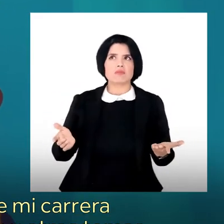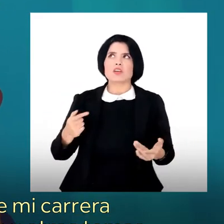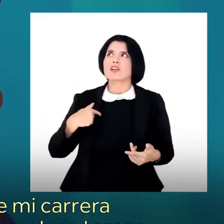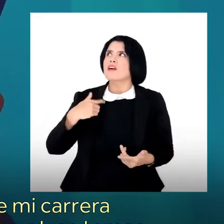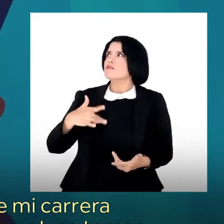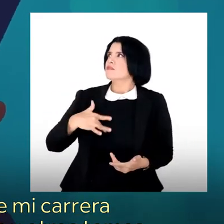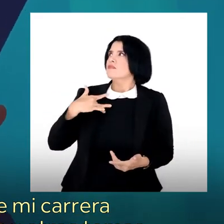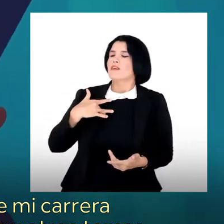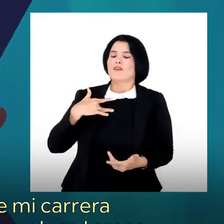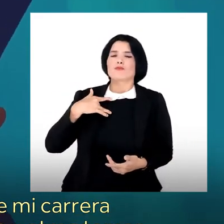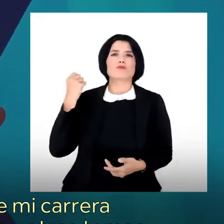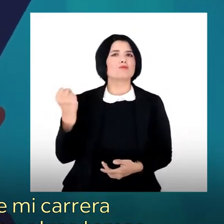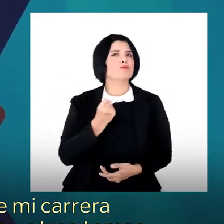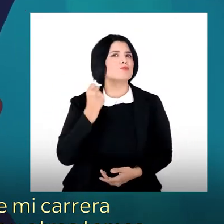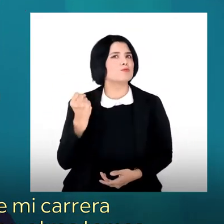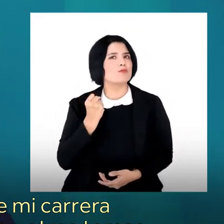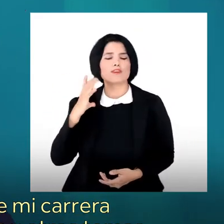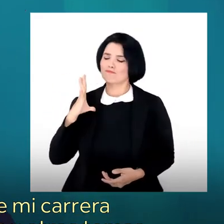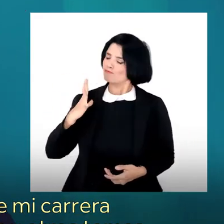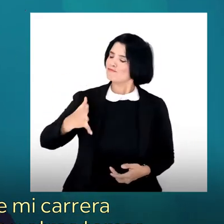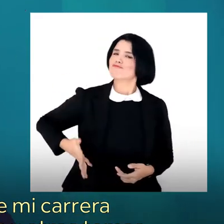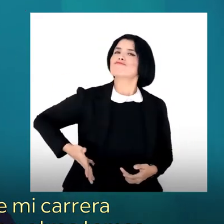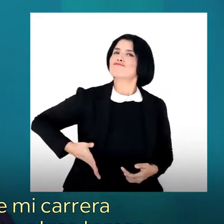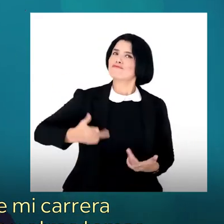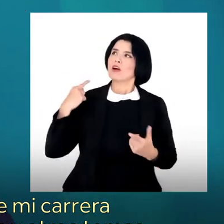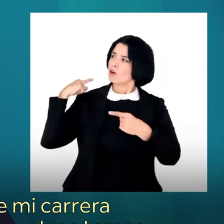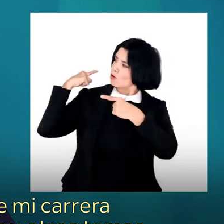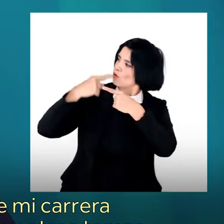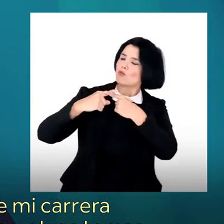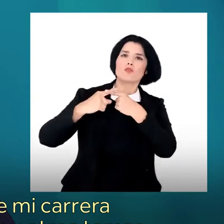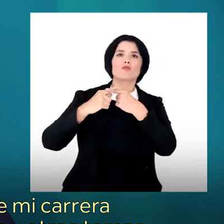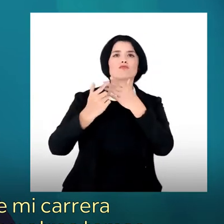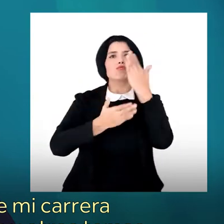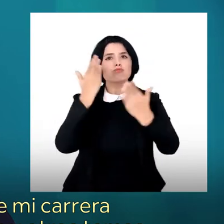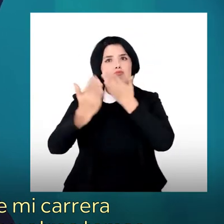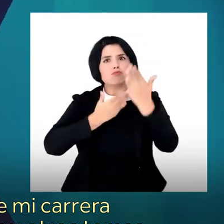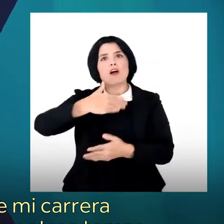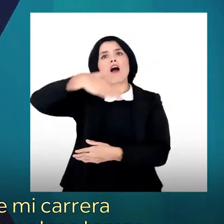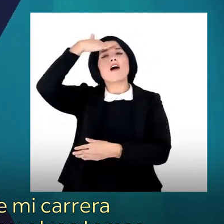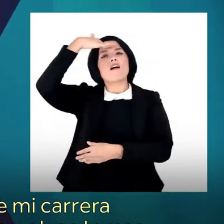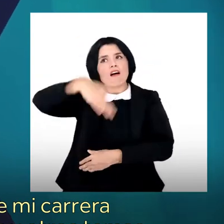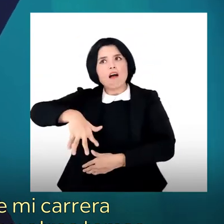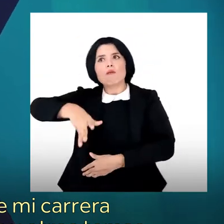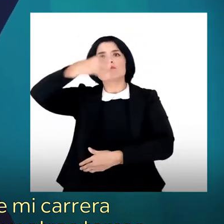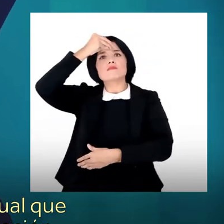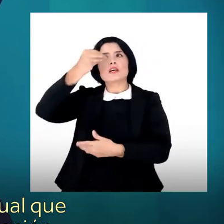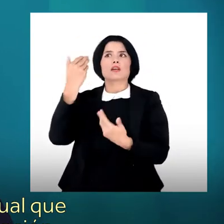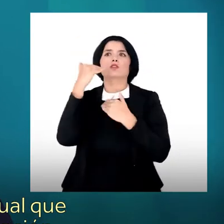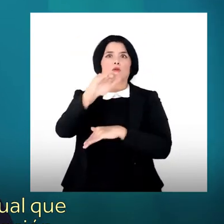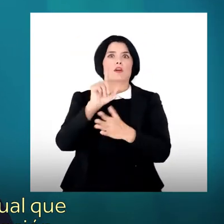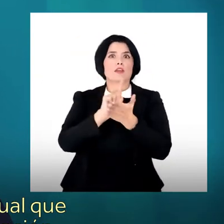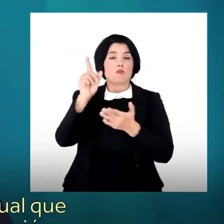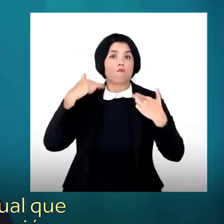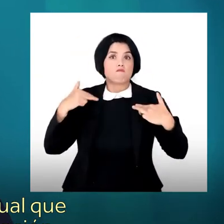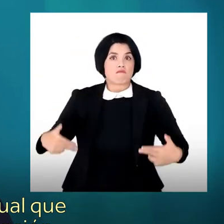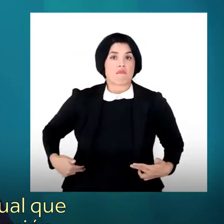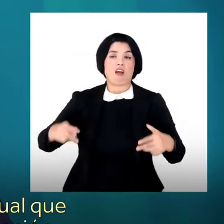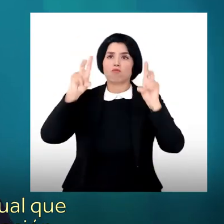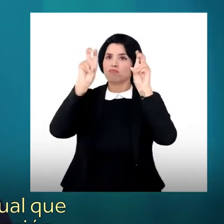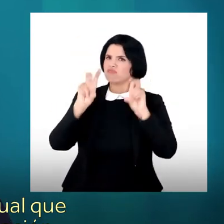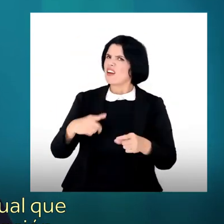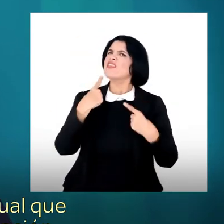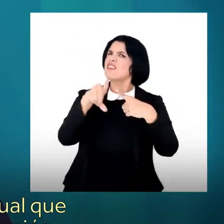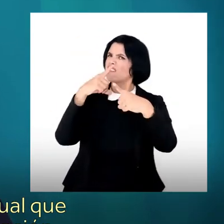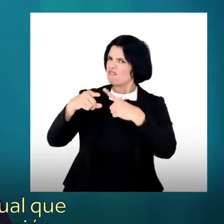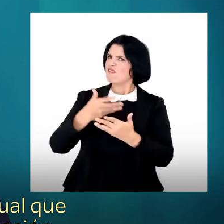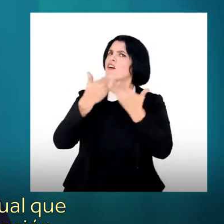Me siento afortunada porque durante mi carrera pude aprender sobre derechos humanos y otros temas que me permiten saber que al igual